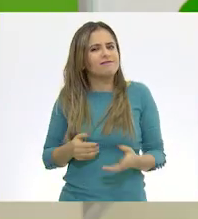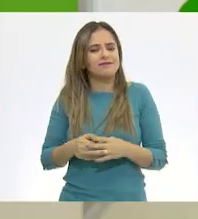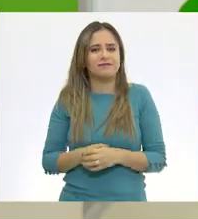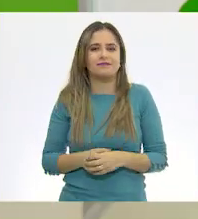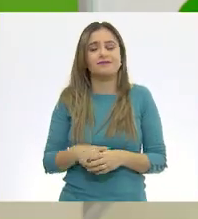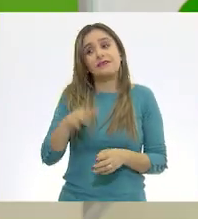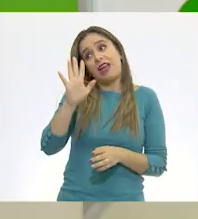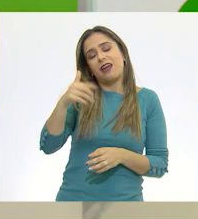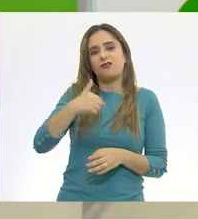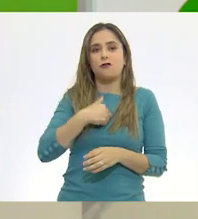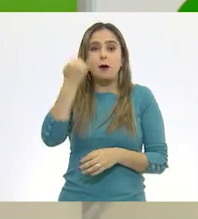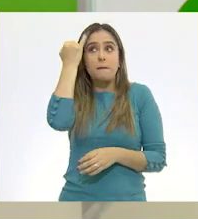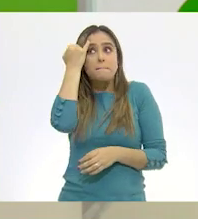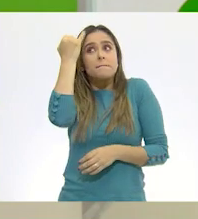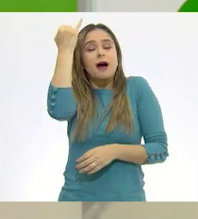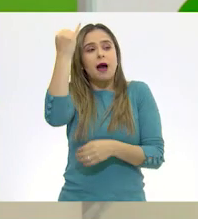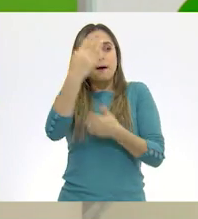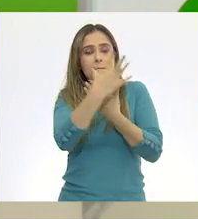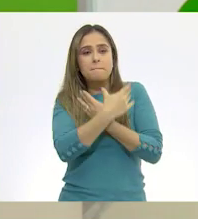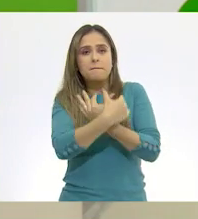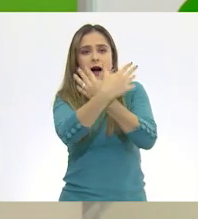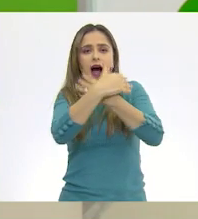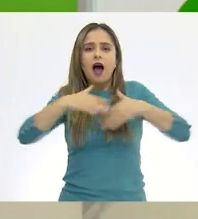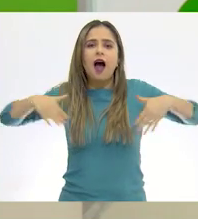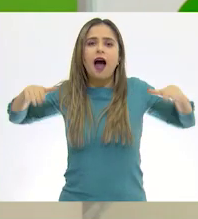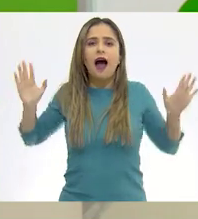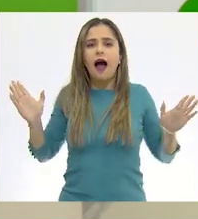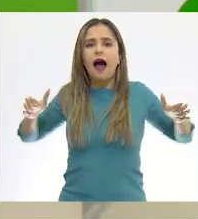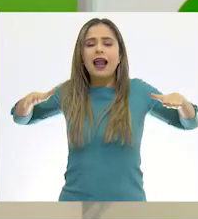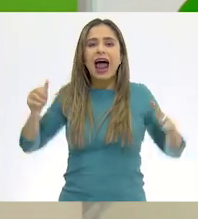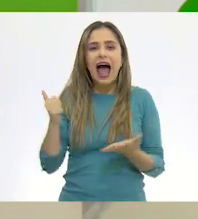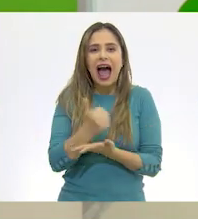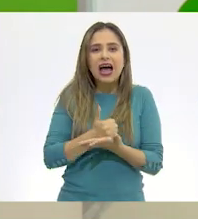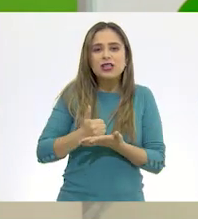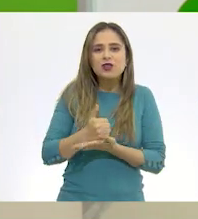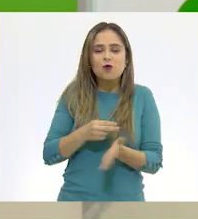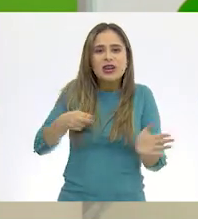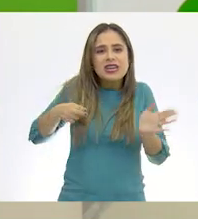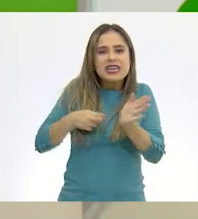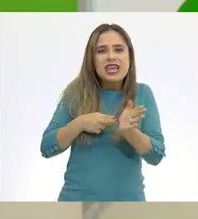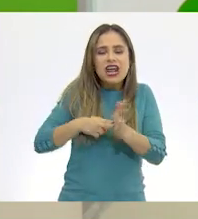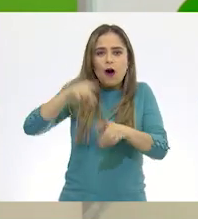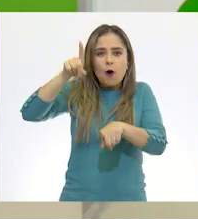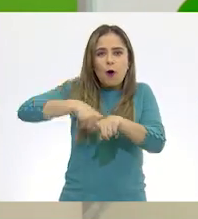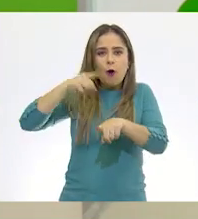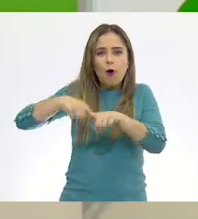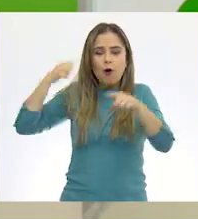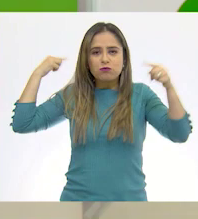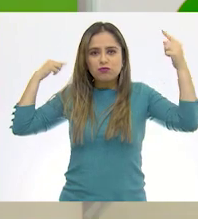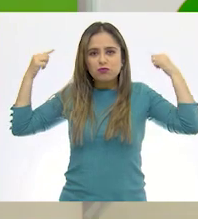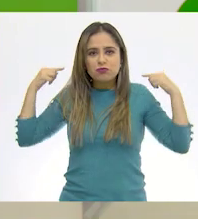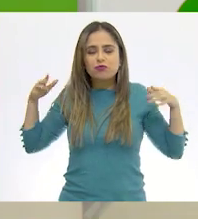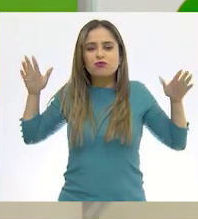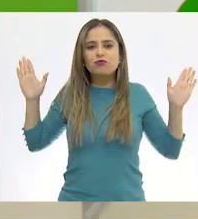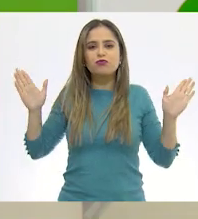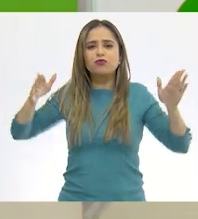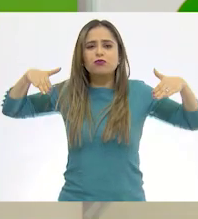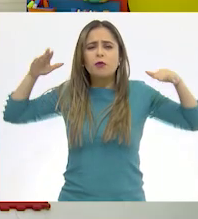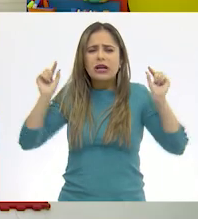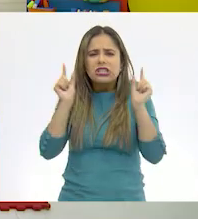Yo imagino una mariposa con alas azules con negro, pequeña y en las flores de los